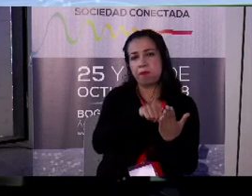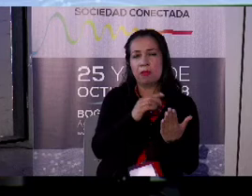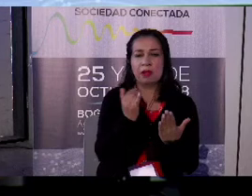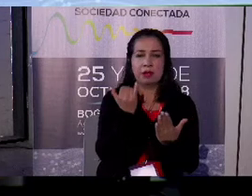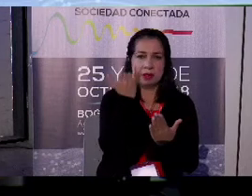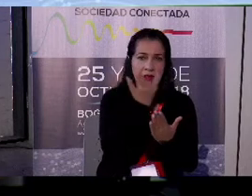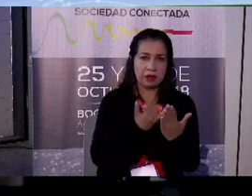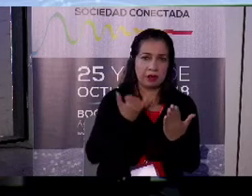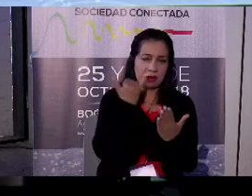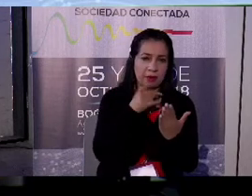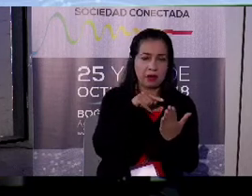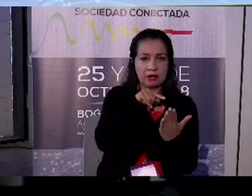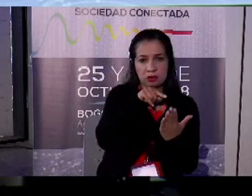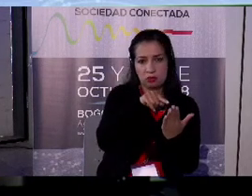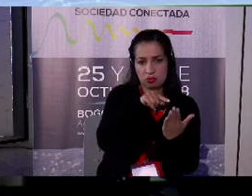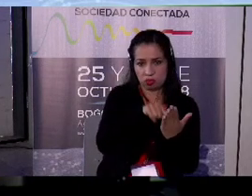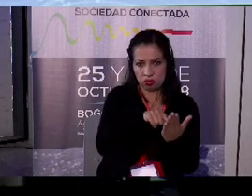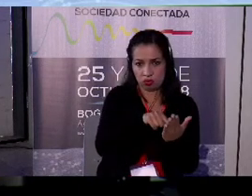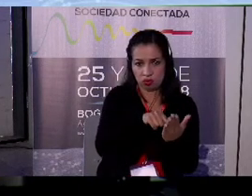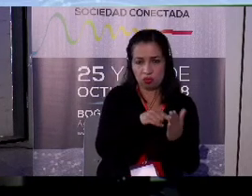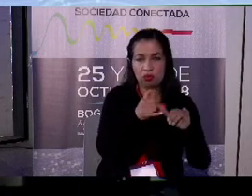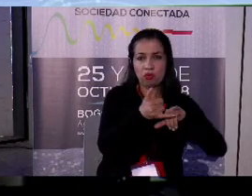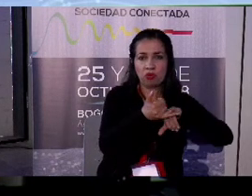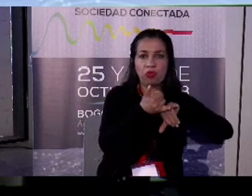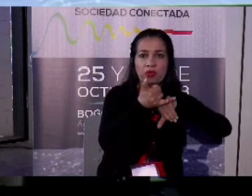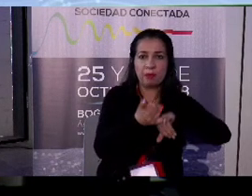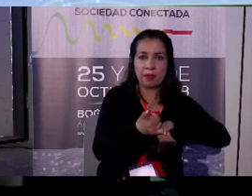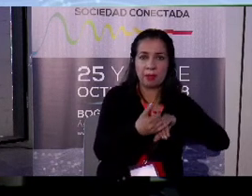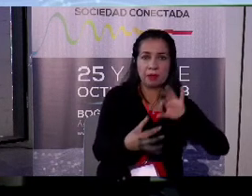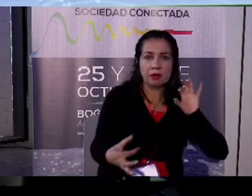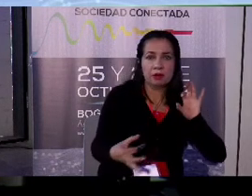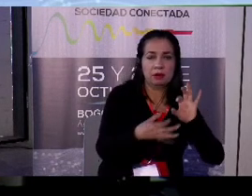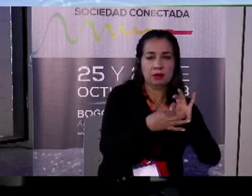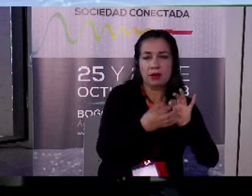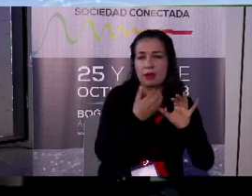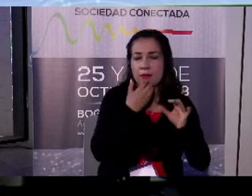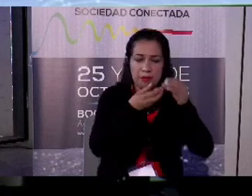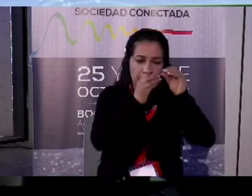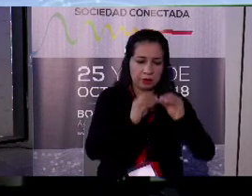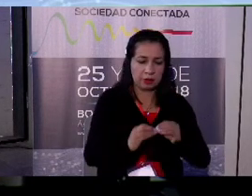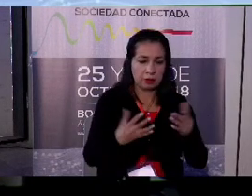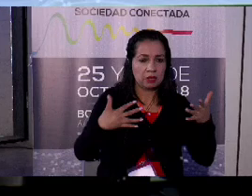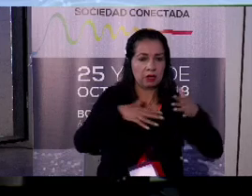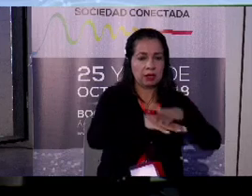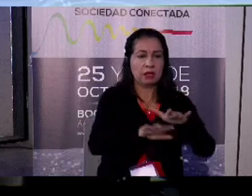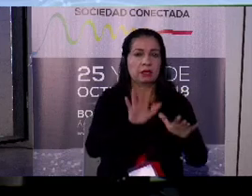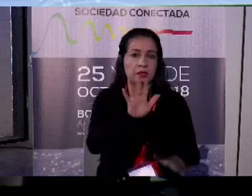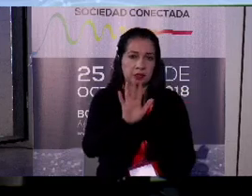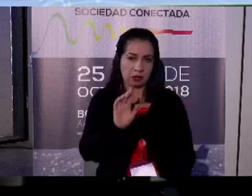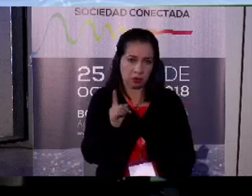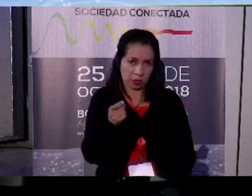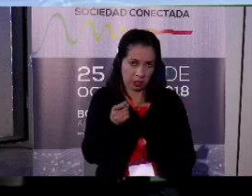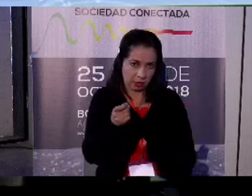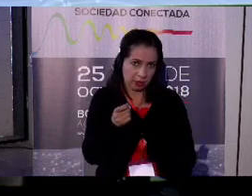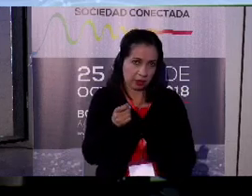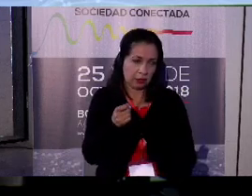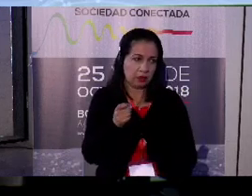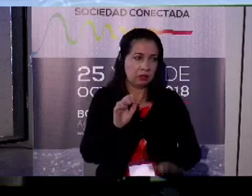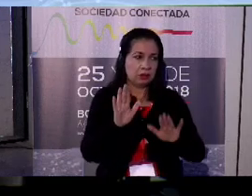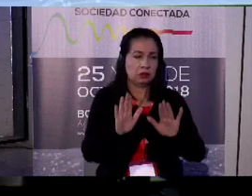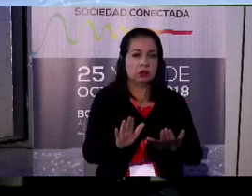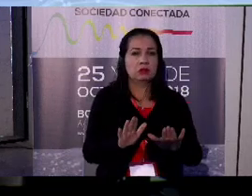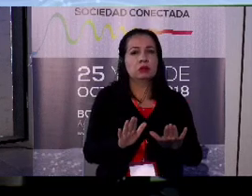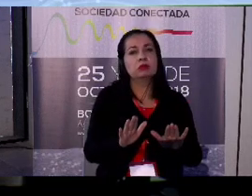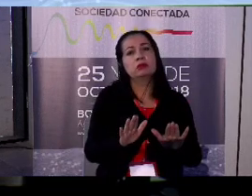y los eventos por tanto están correlacionados supongamos que estamos modelando una red 5g